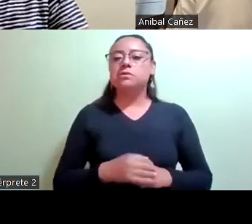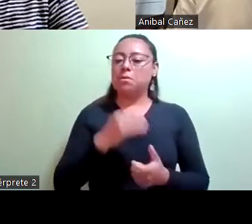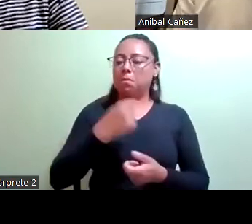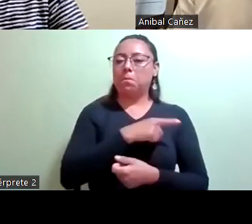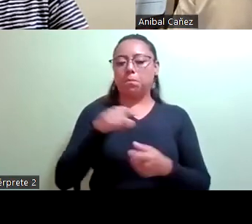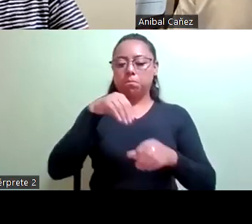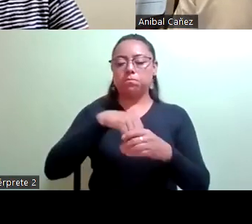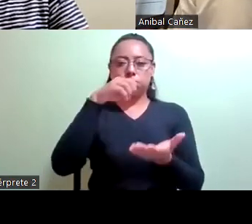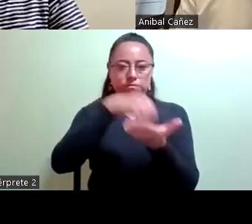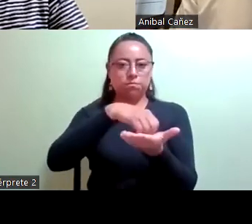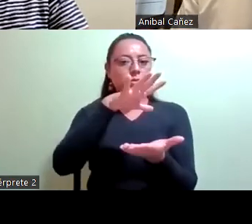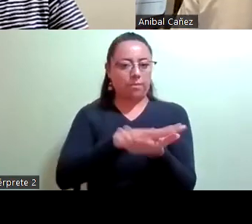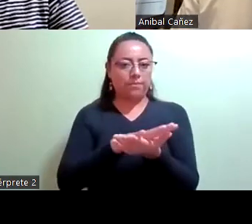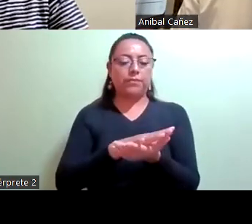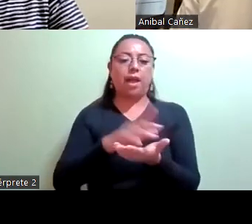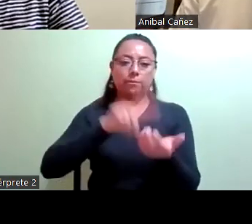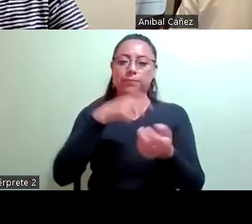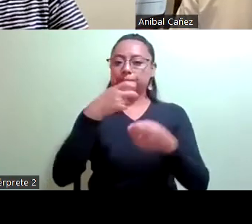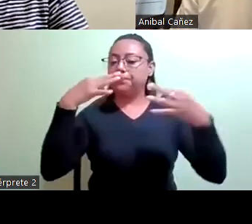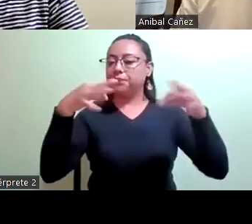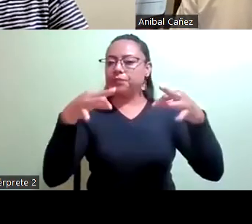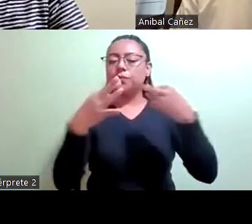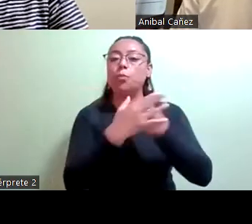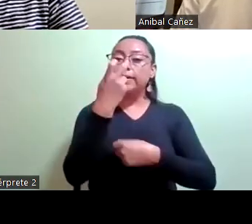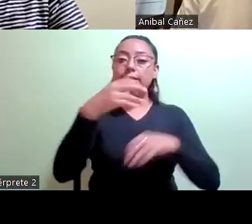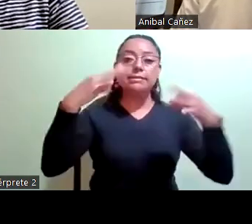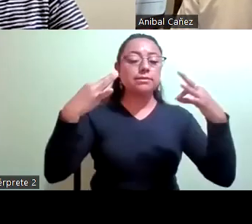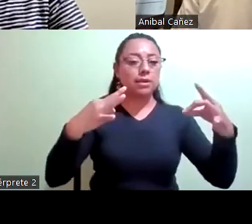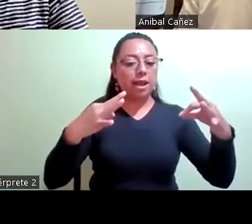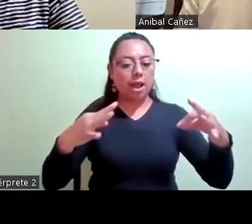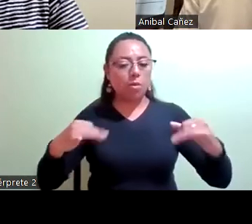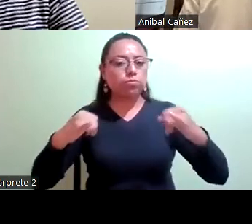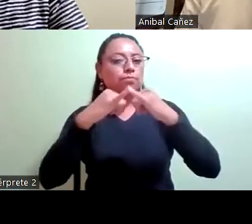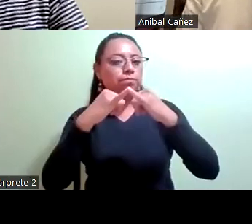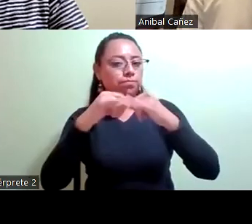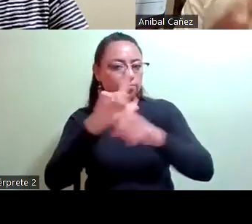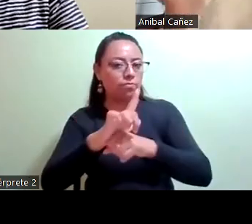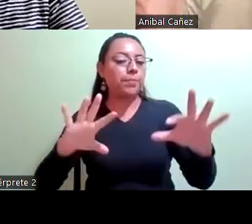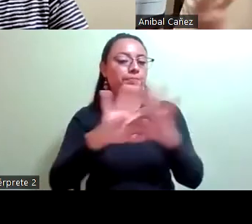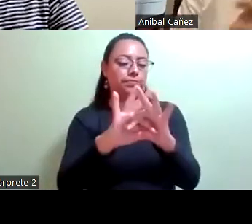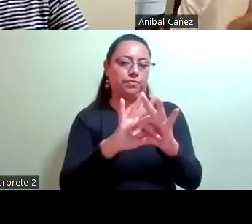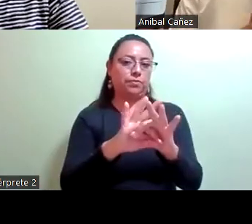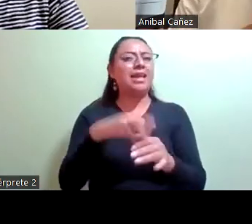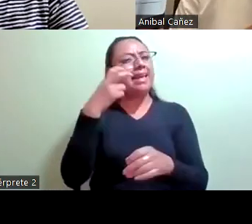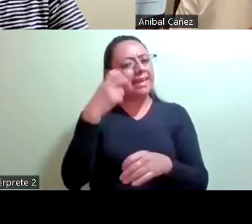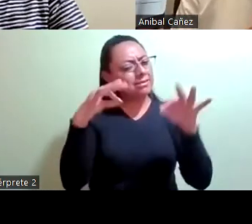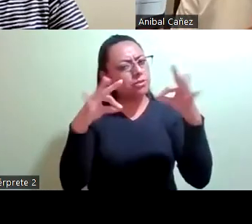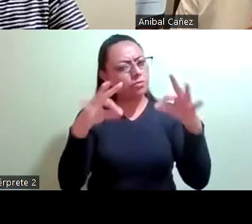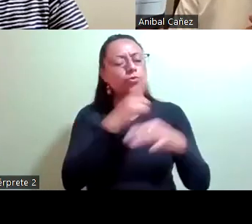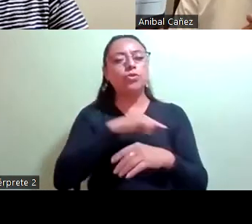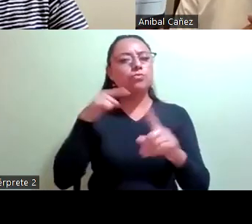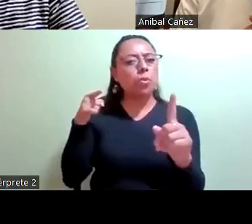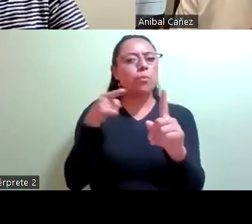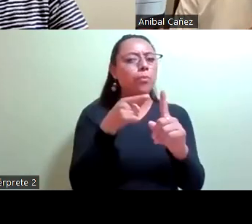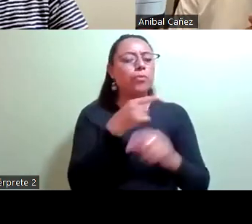porque es un documento institucional, es un documento que pretendemos sea firmado por